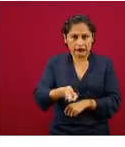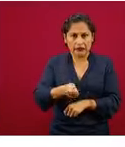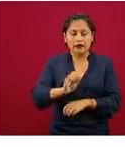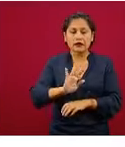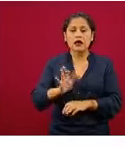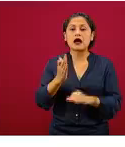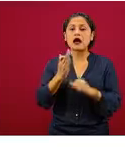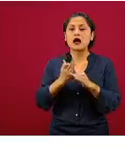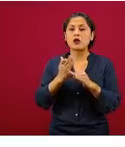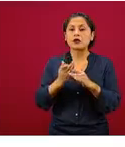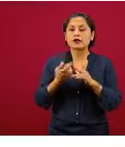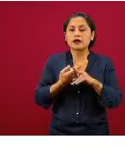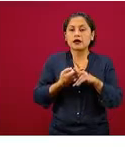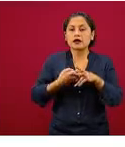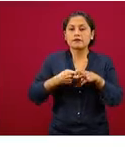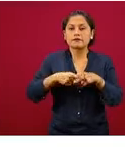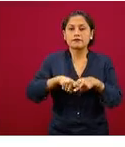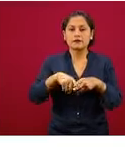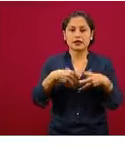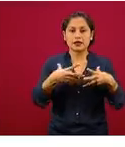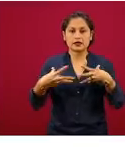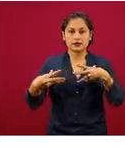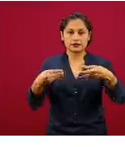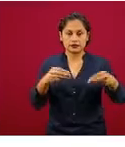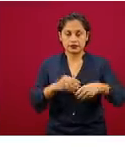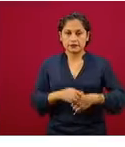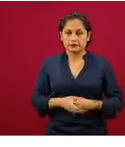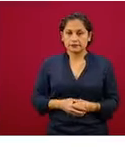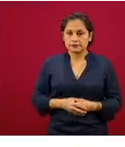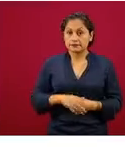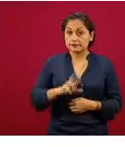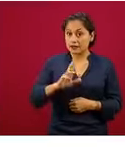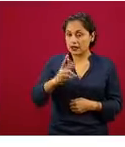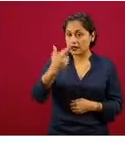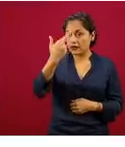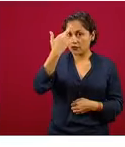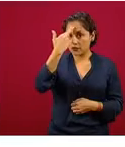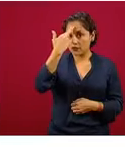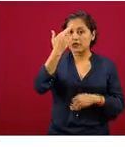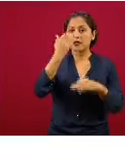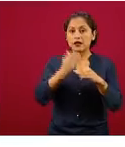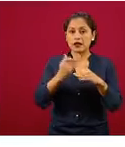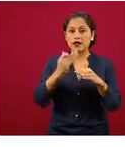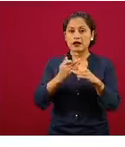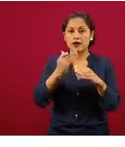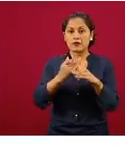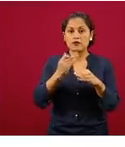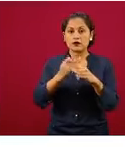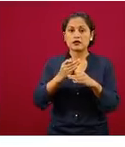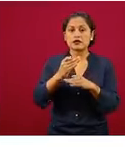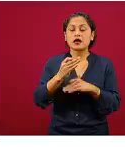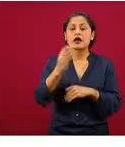iniciando apenas con la transmisión más reciente, recordando que estamos viendo la distribución solo de los